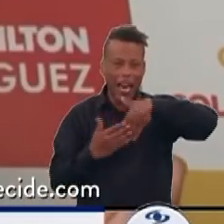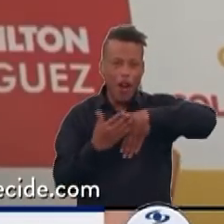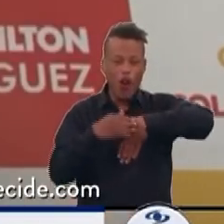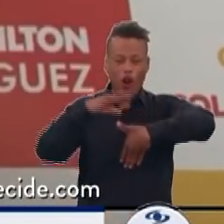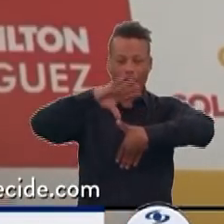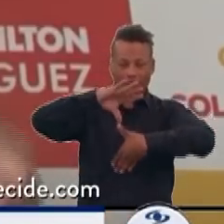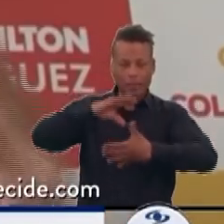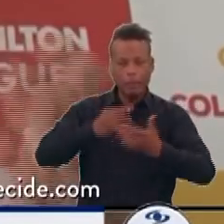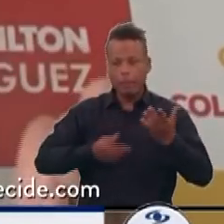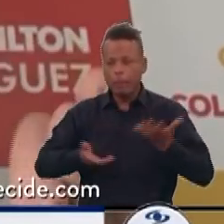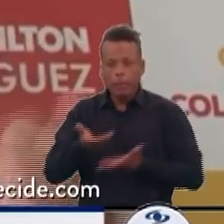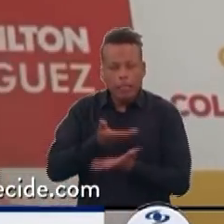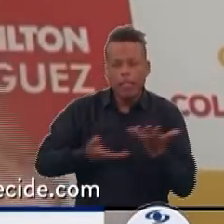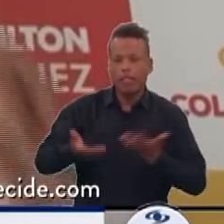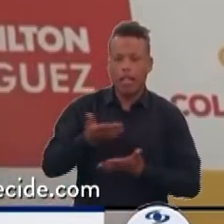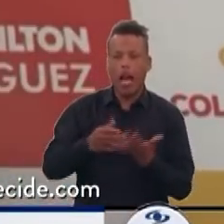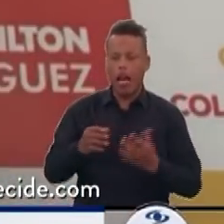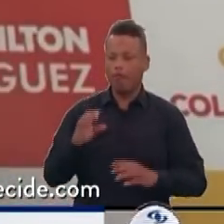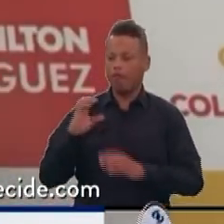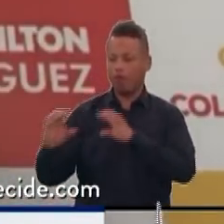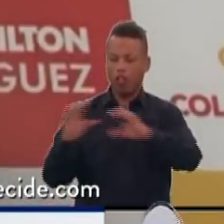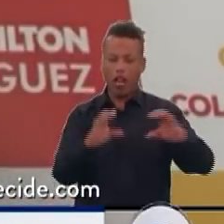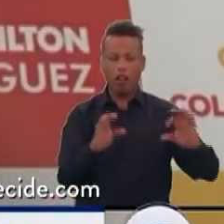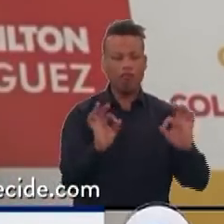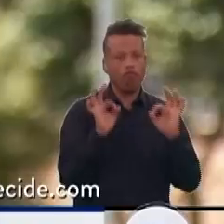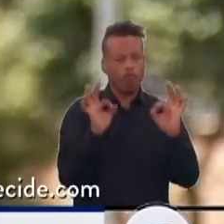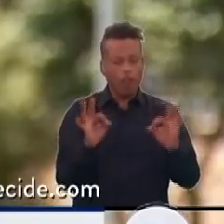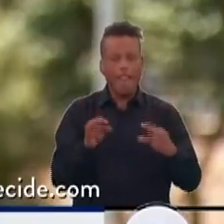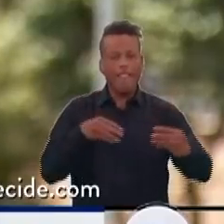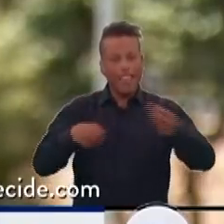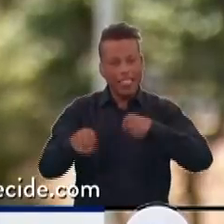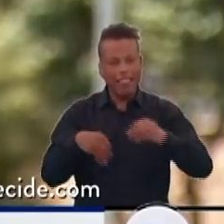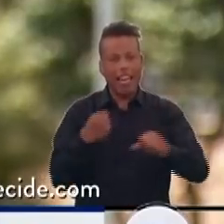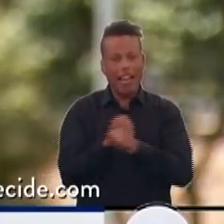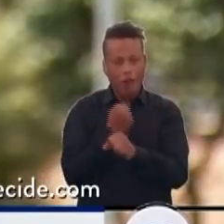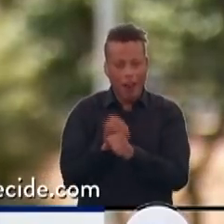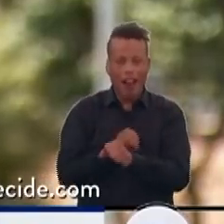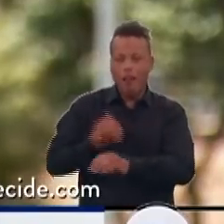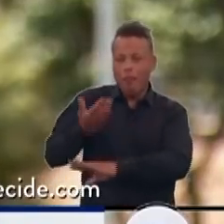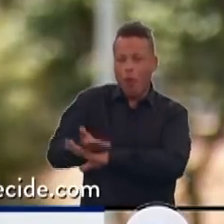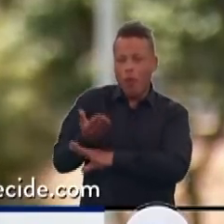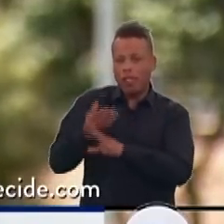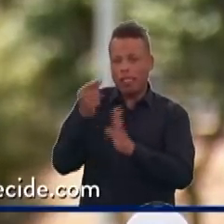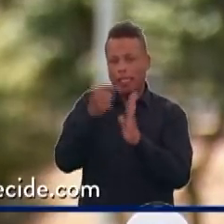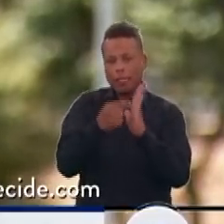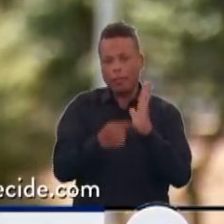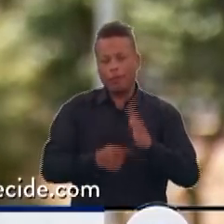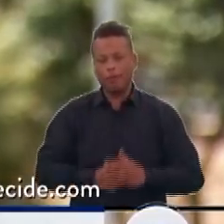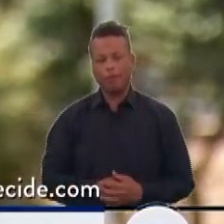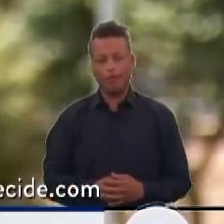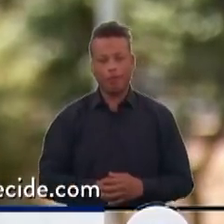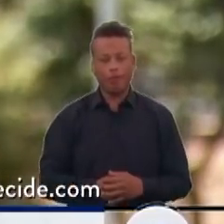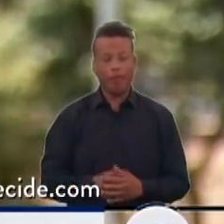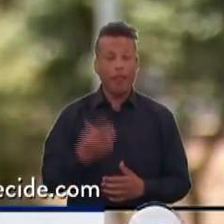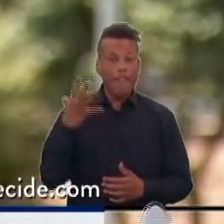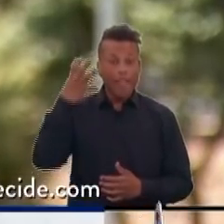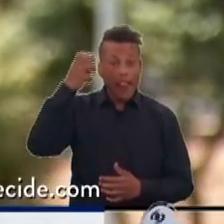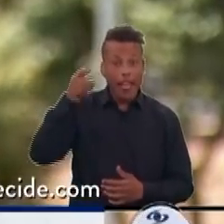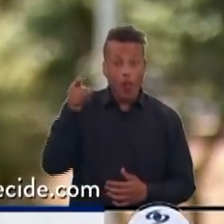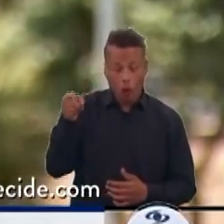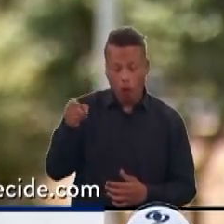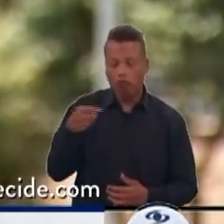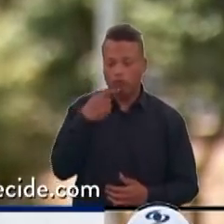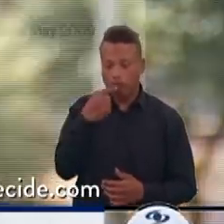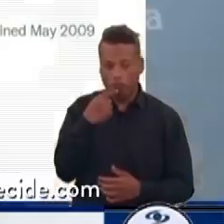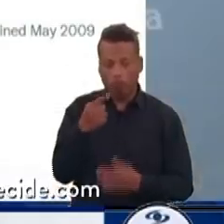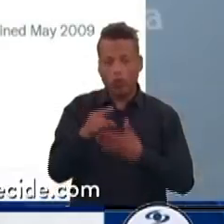laboral con salarios regionales que reconozcan estos elementos. Federico Gutiérrez también planteó su propuesta al país a través de su